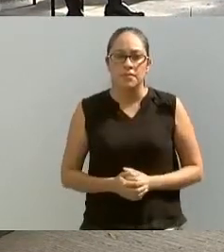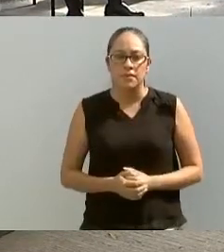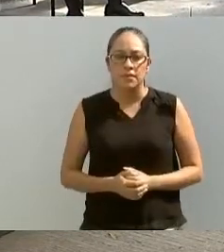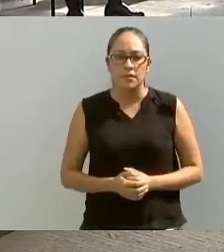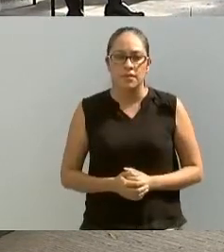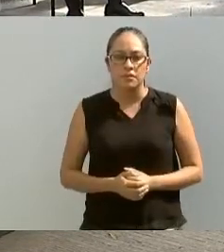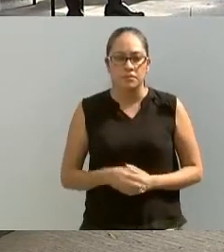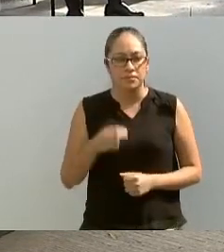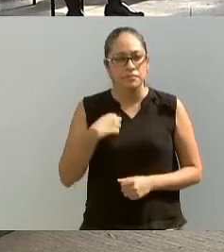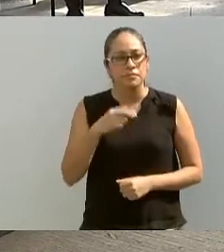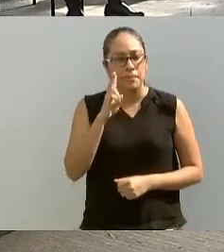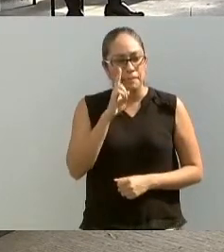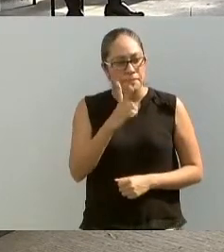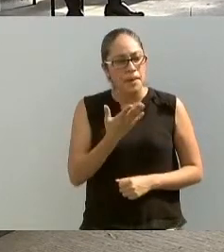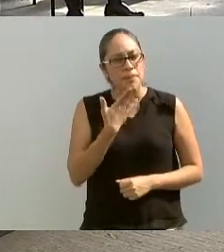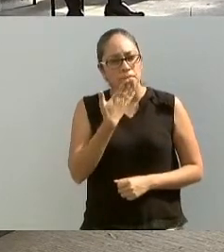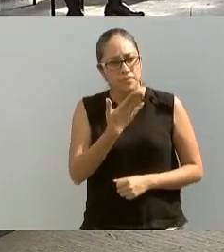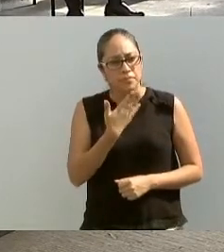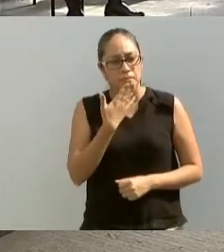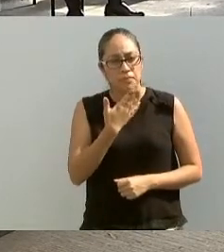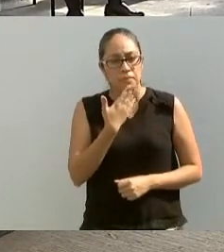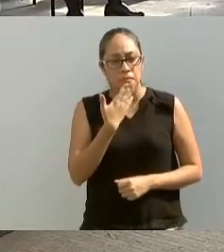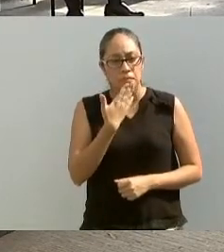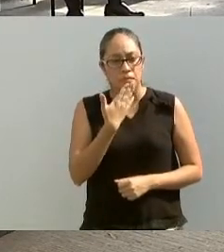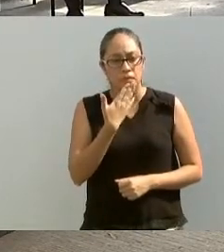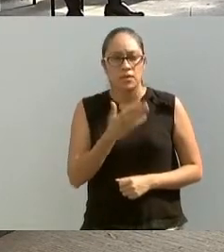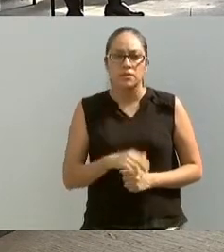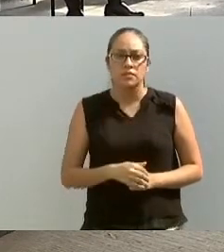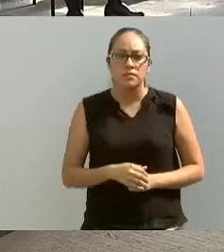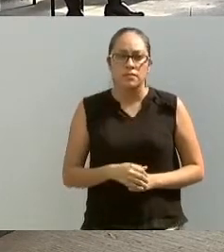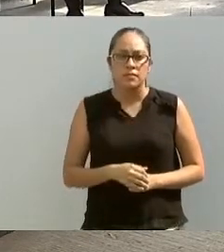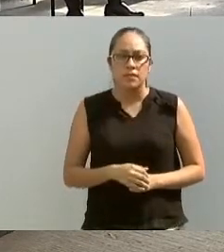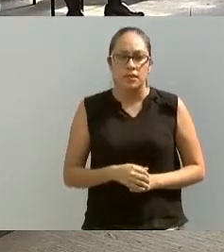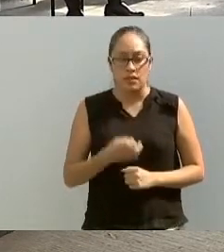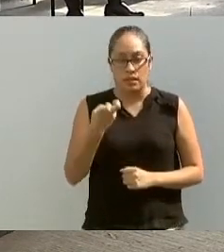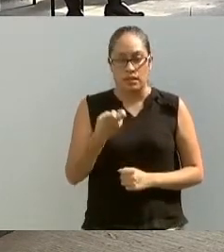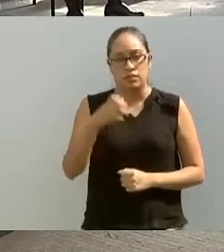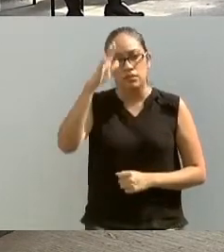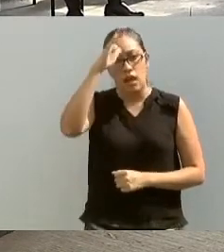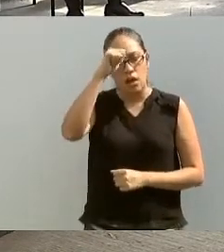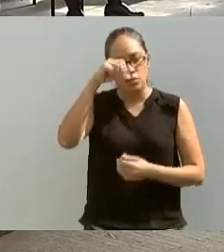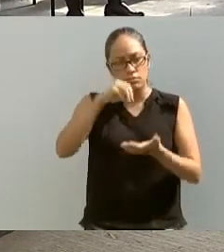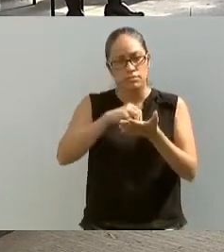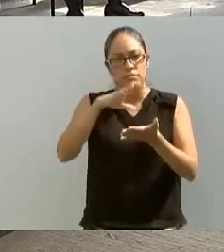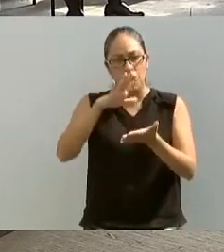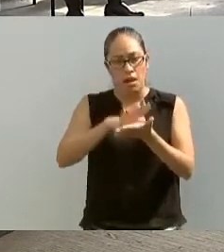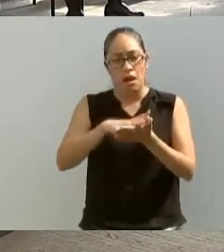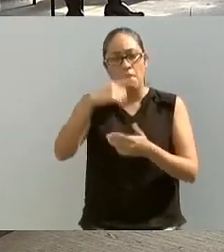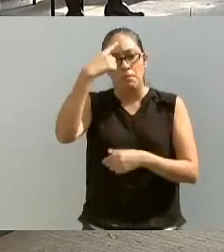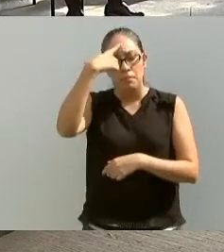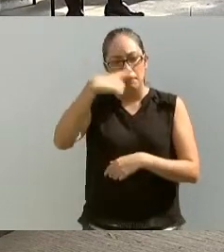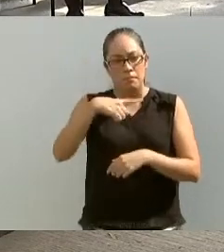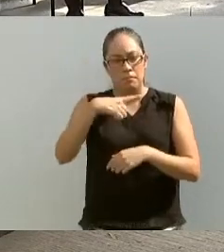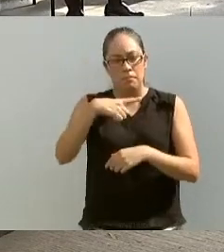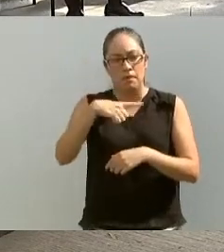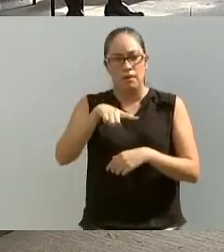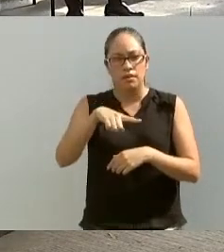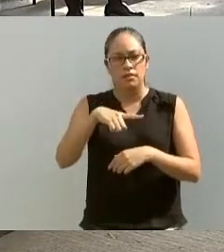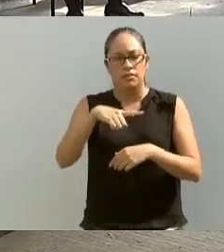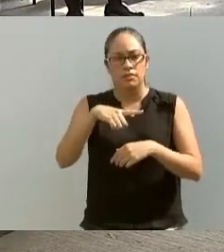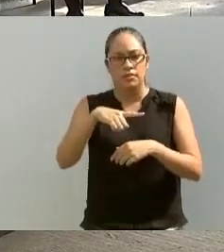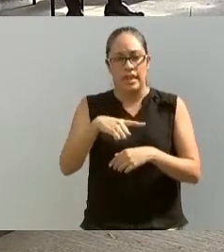celebro el que se haya logrado este acuerdo de transferir